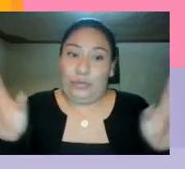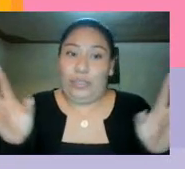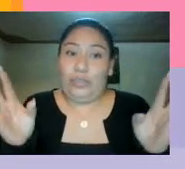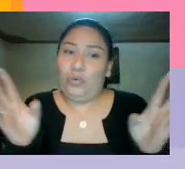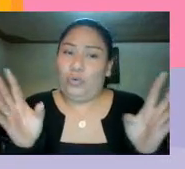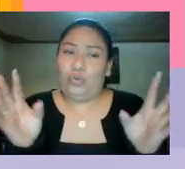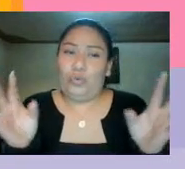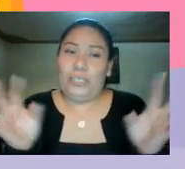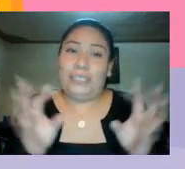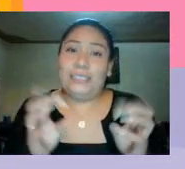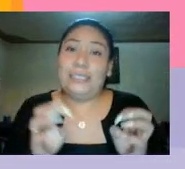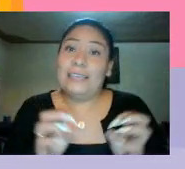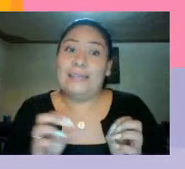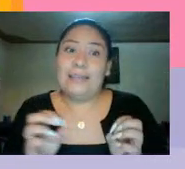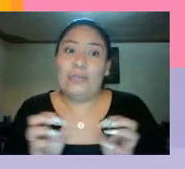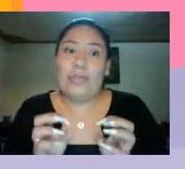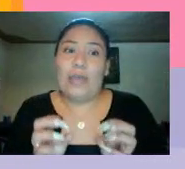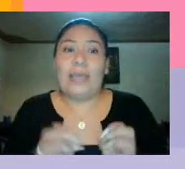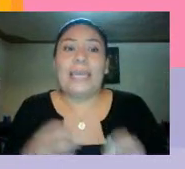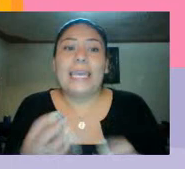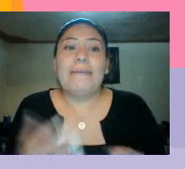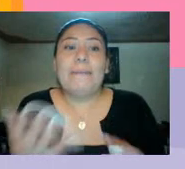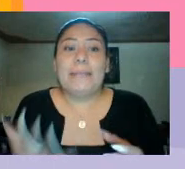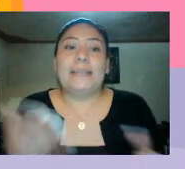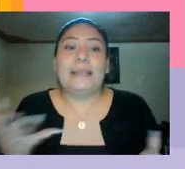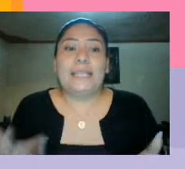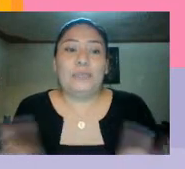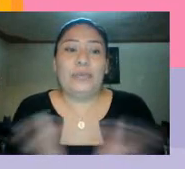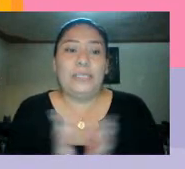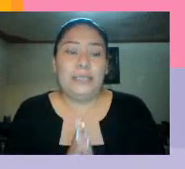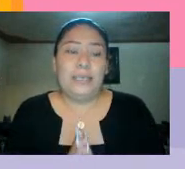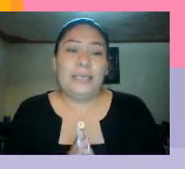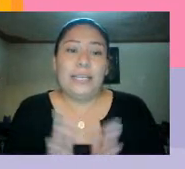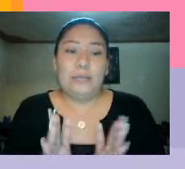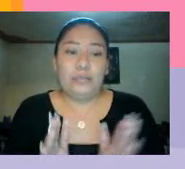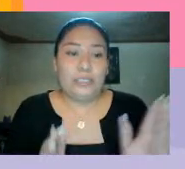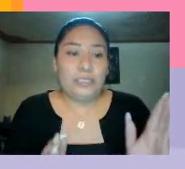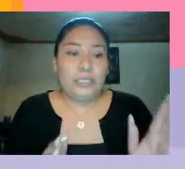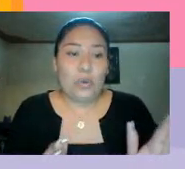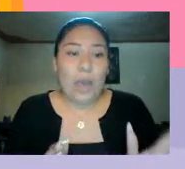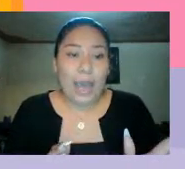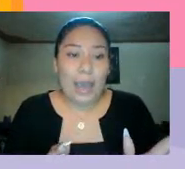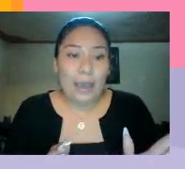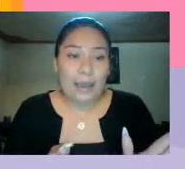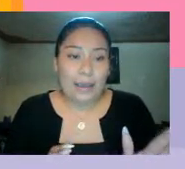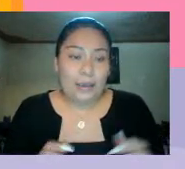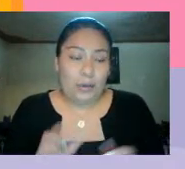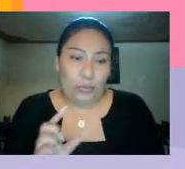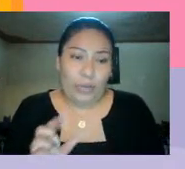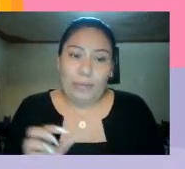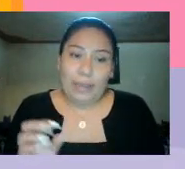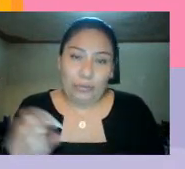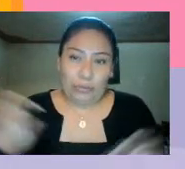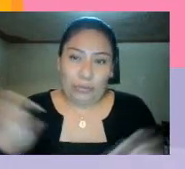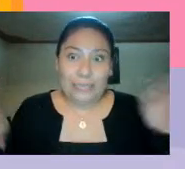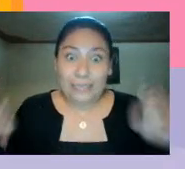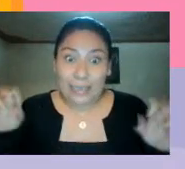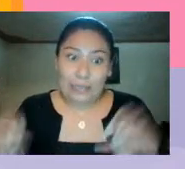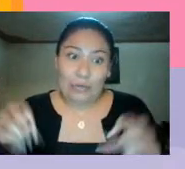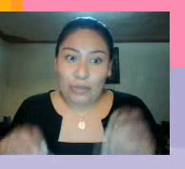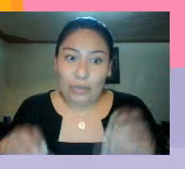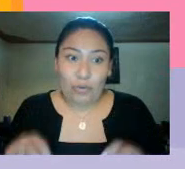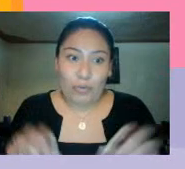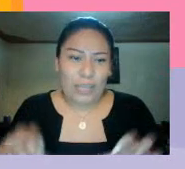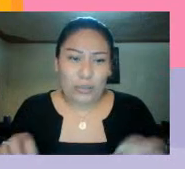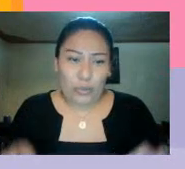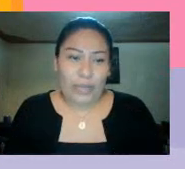están poniendo oscuritas, se están llenando de agua. ¿Qué va a pasar después? Tenemos inciso A, una imagen donde ya está cayendo